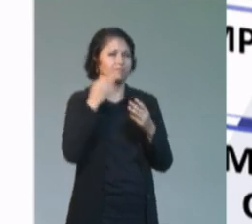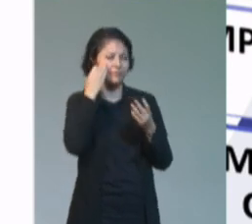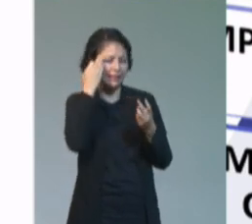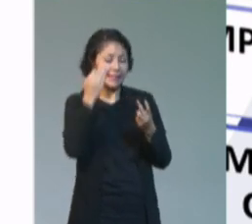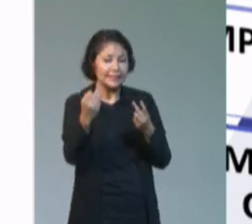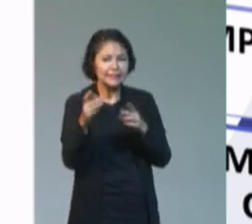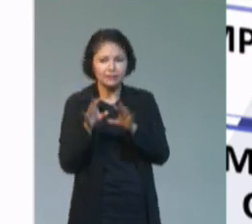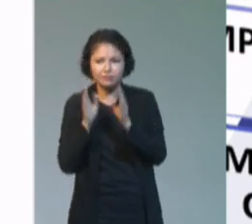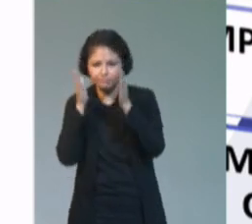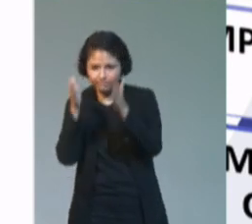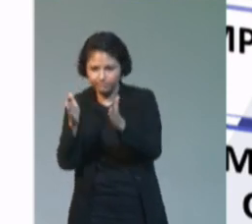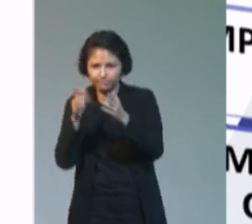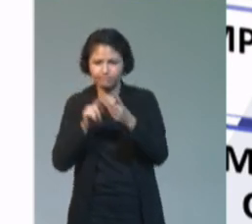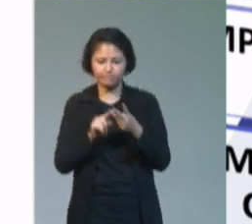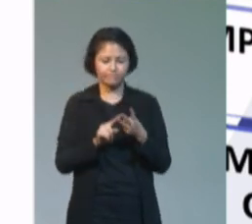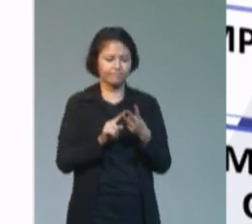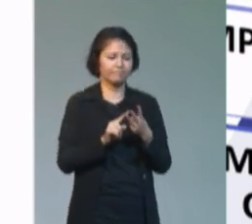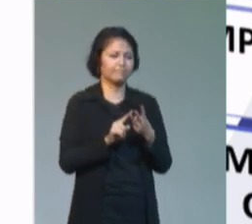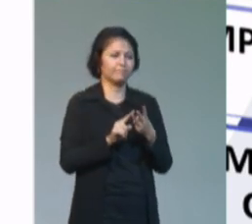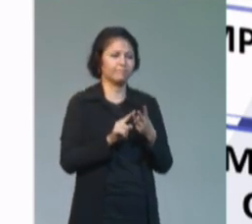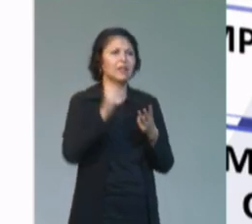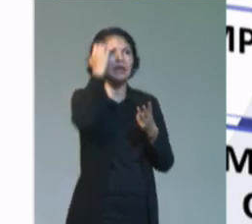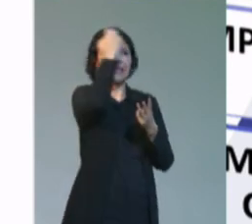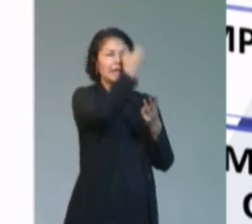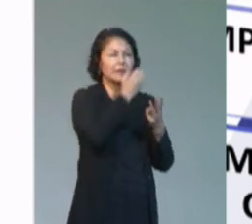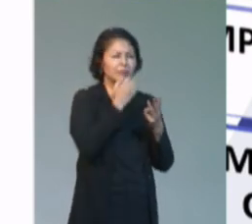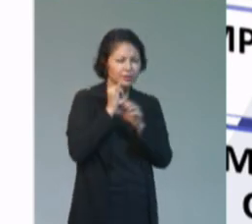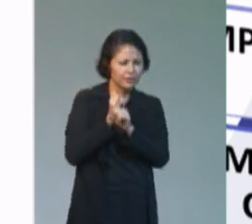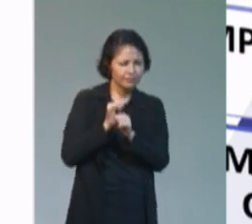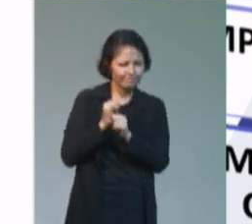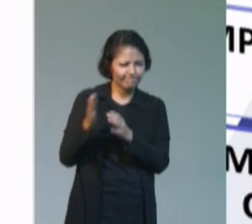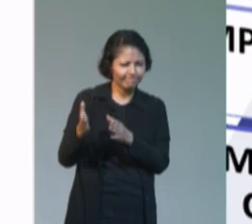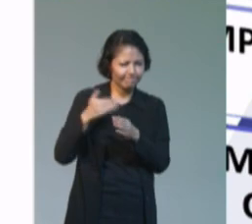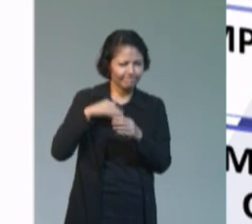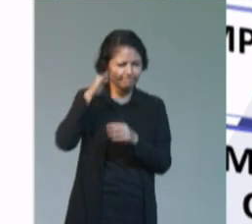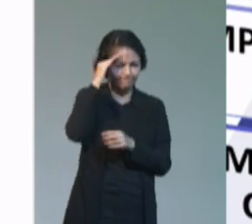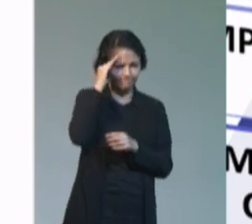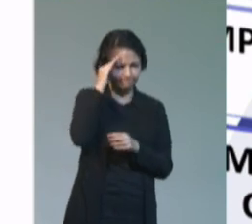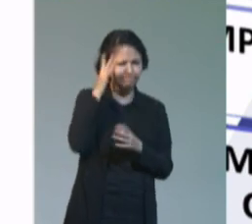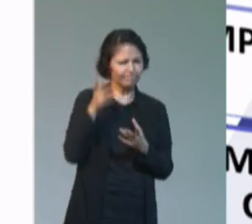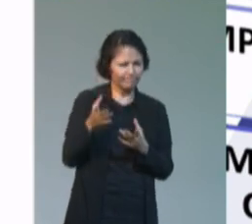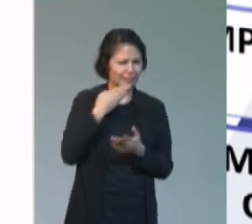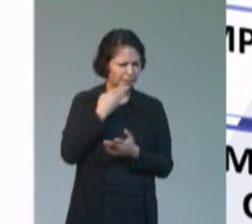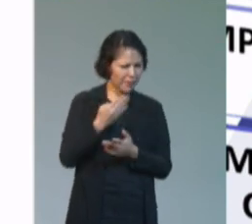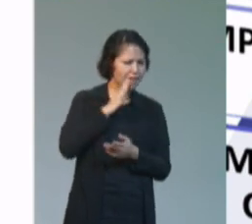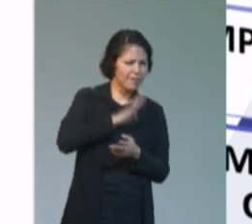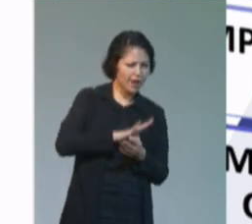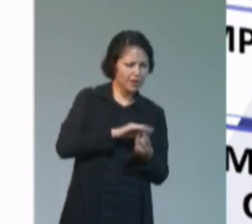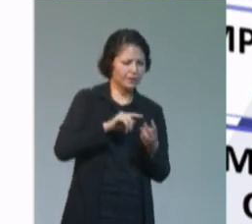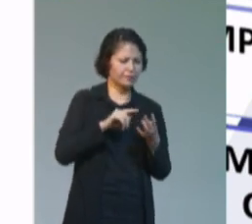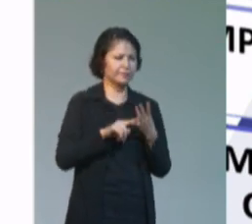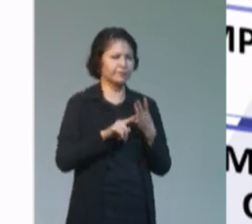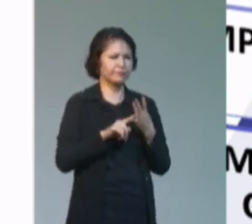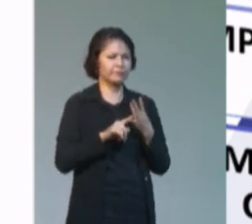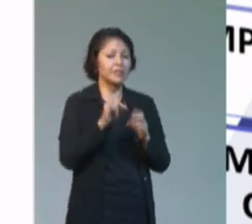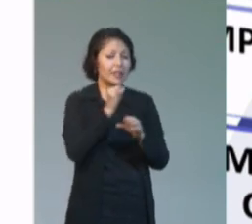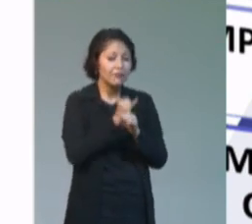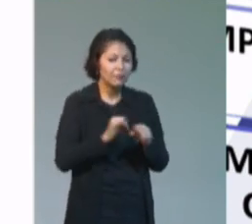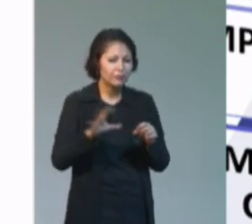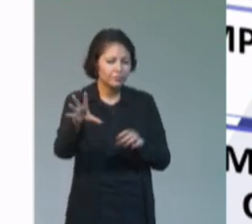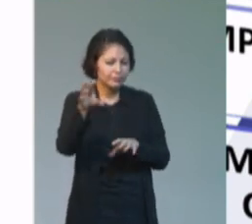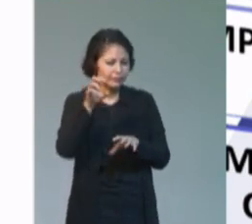otra es el saber evaluar la información y por tanto saber sacar la información